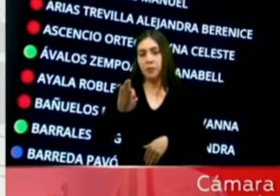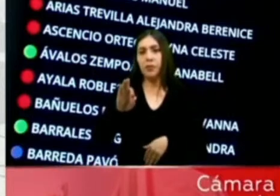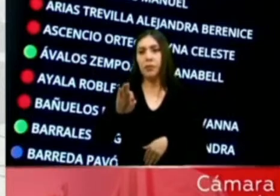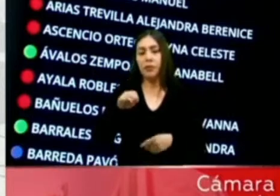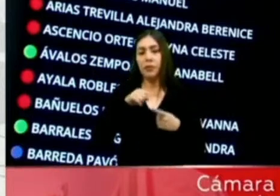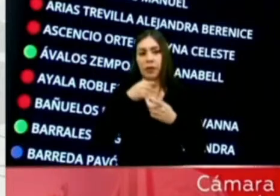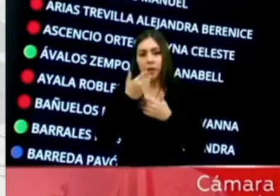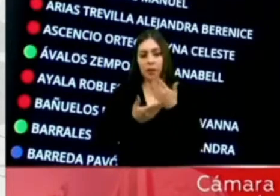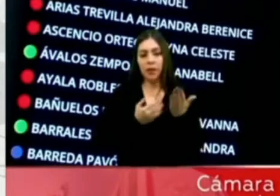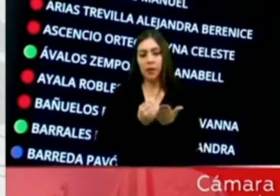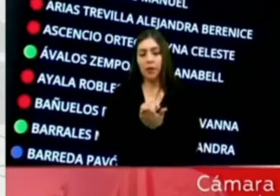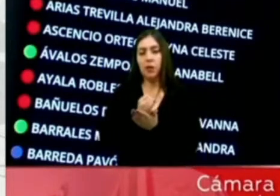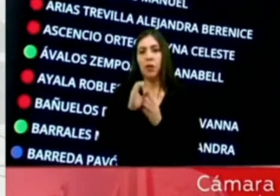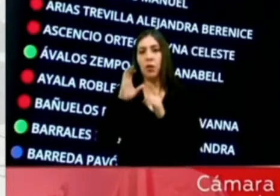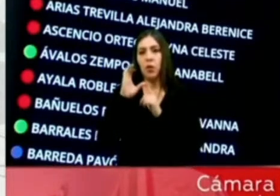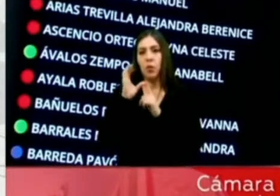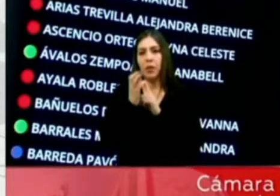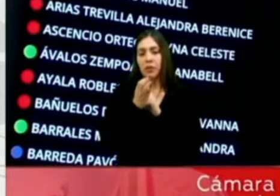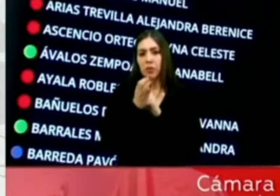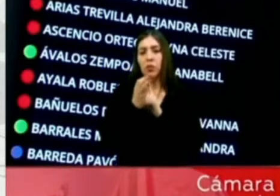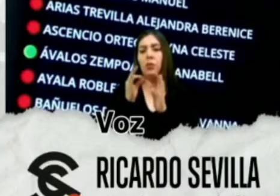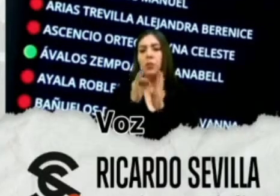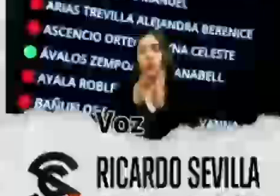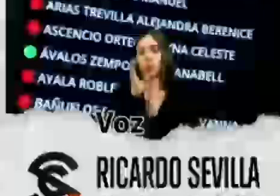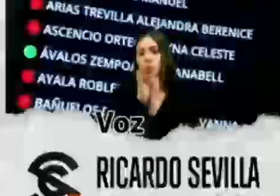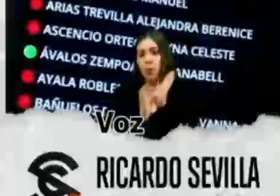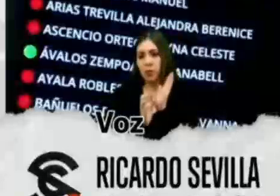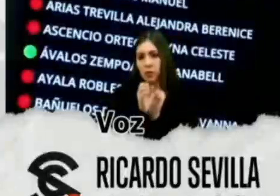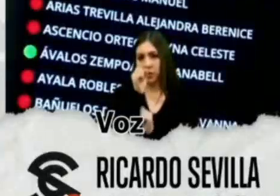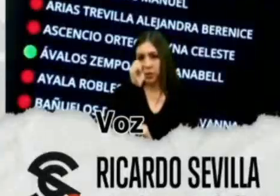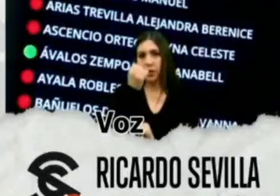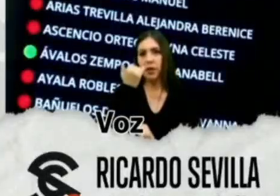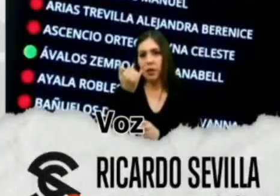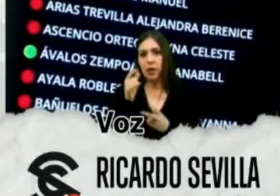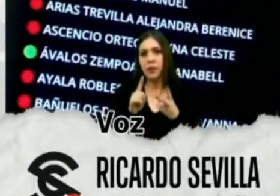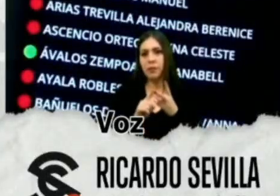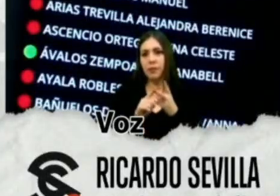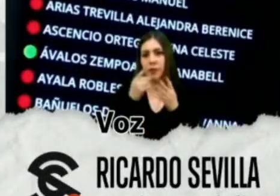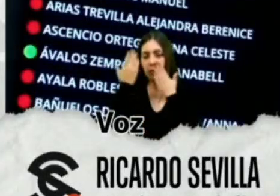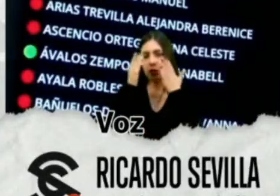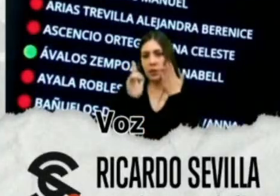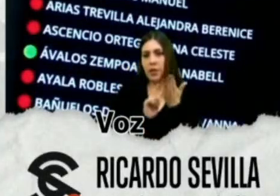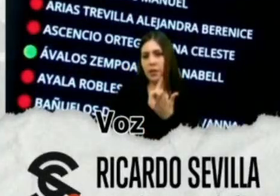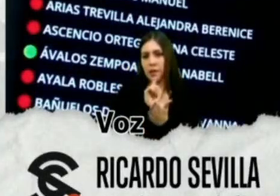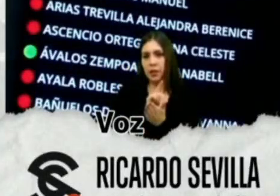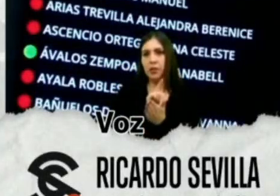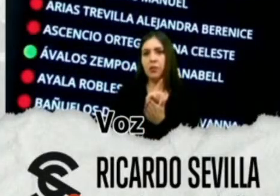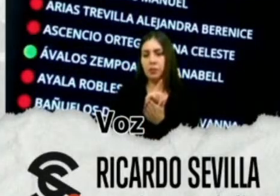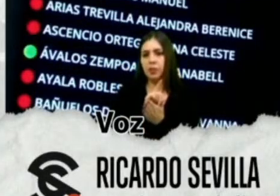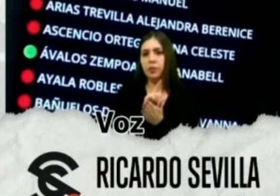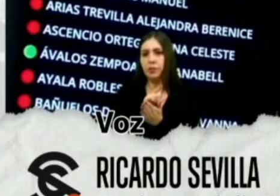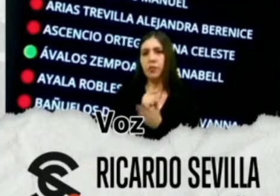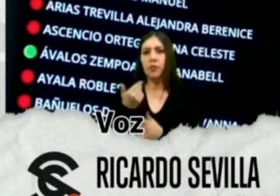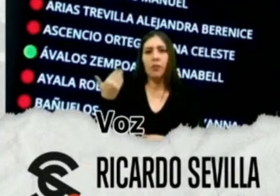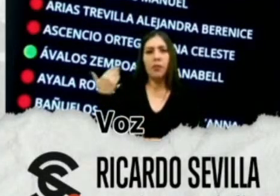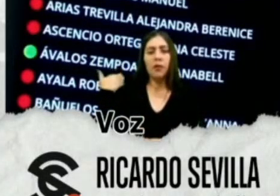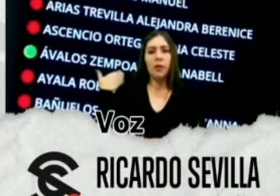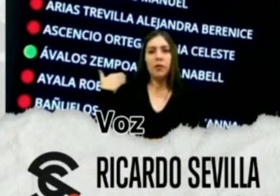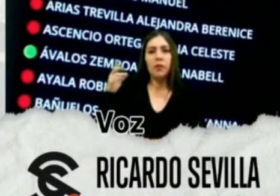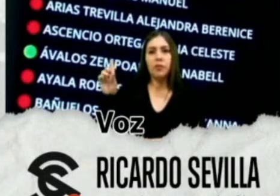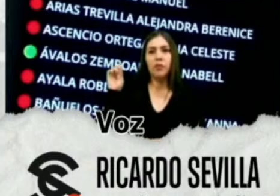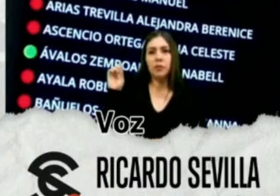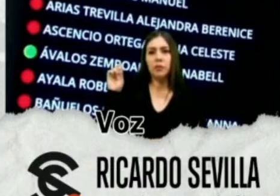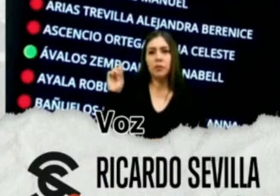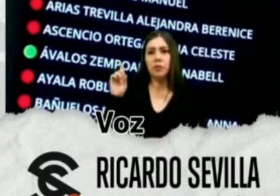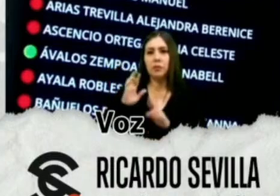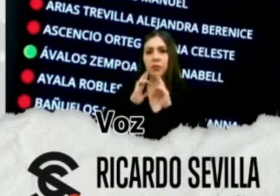tiene metida hasta la entraña, en el corazón del Poder Judicial. Le digo por qué rápidamente, porque esta reforma que ya fue